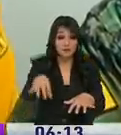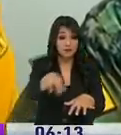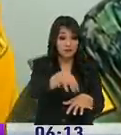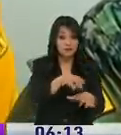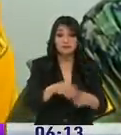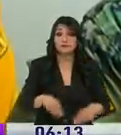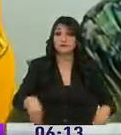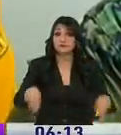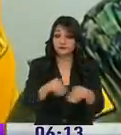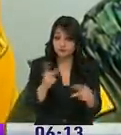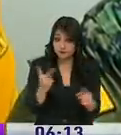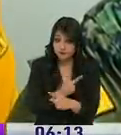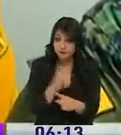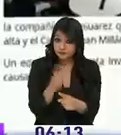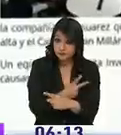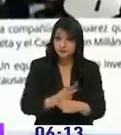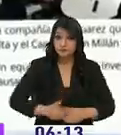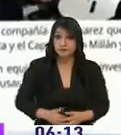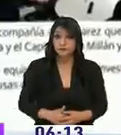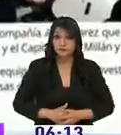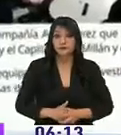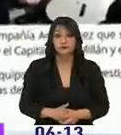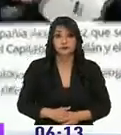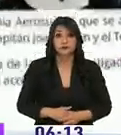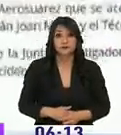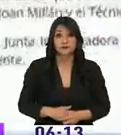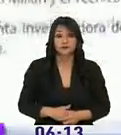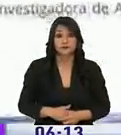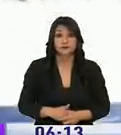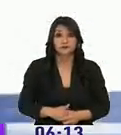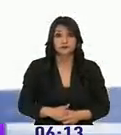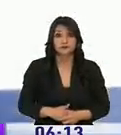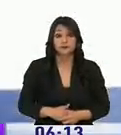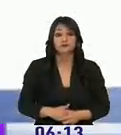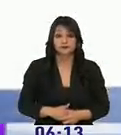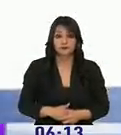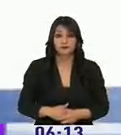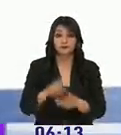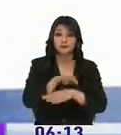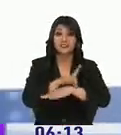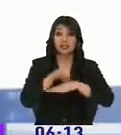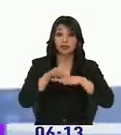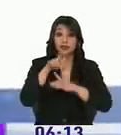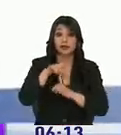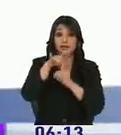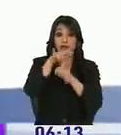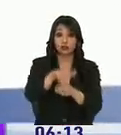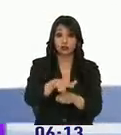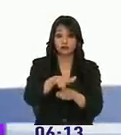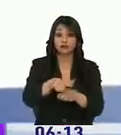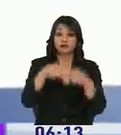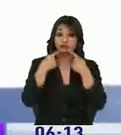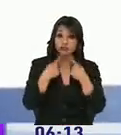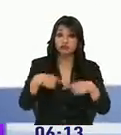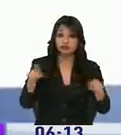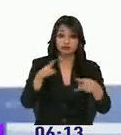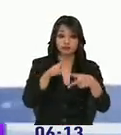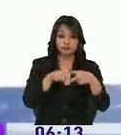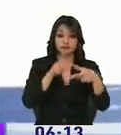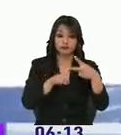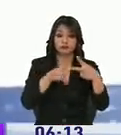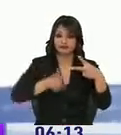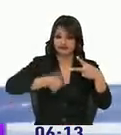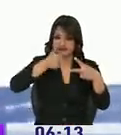terreno, animales salvajes. En un comunicado, la DAC informó que el capitán Paul Villegas y el técnico